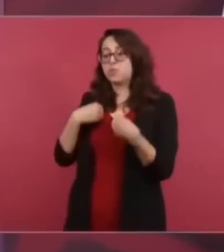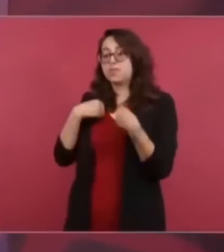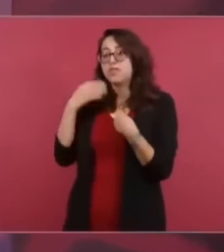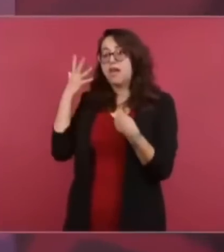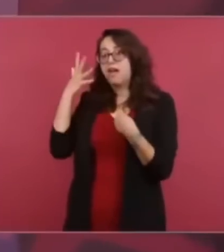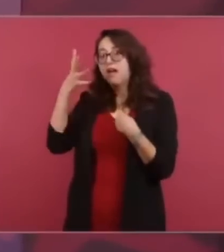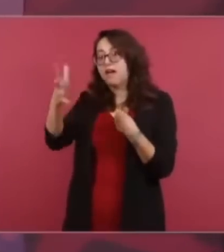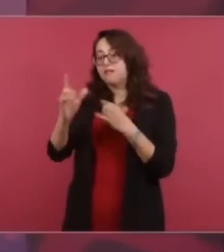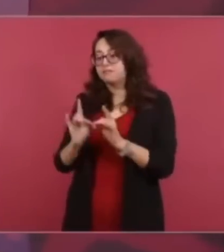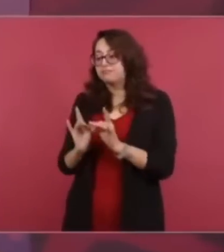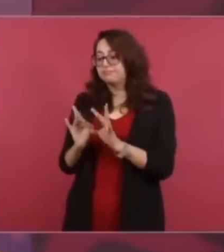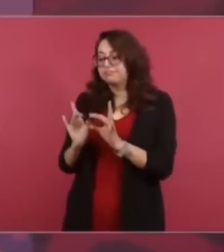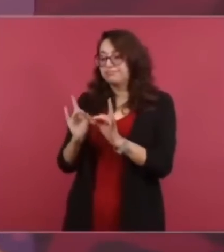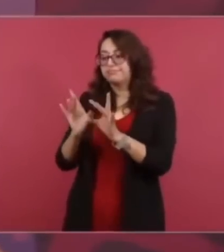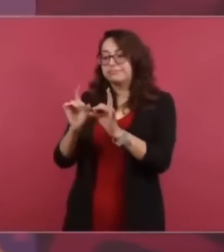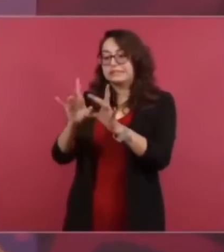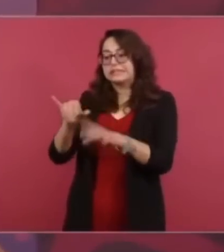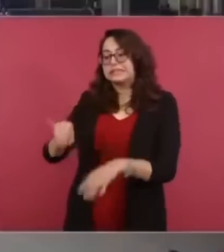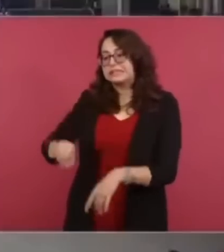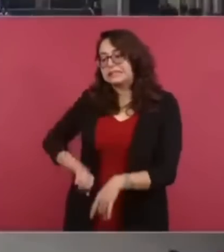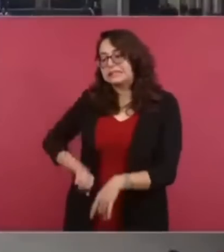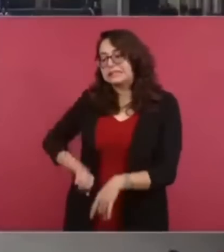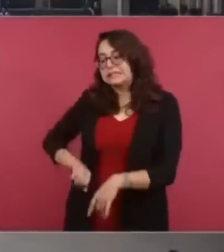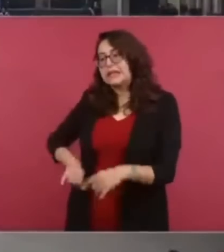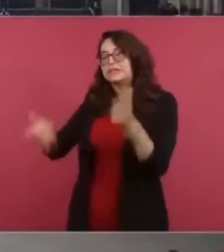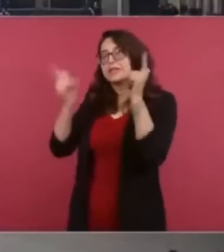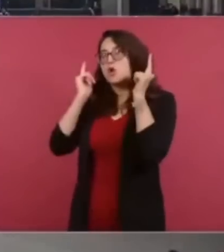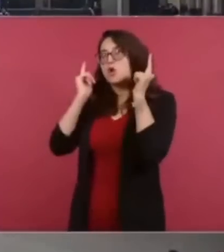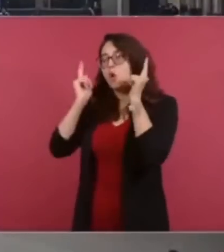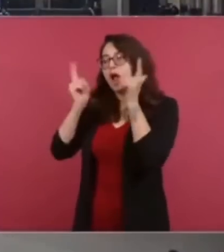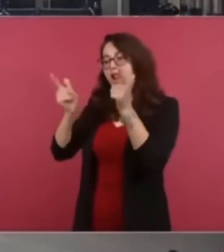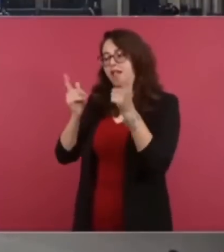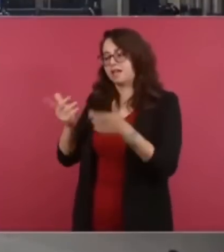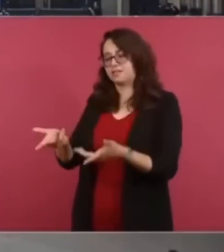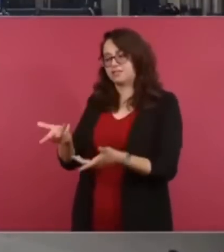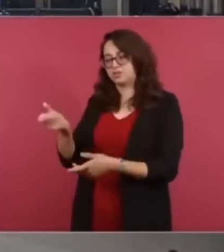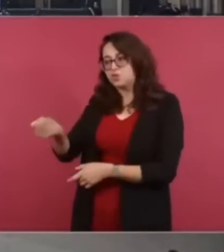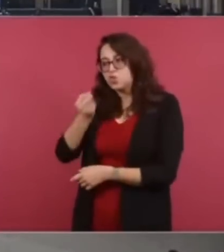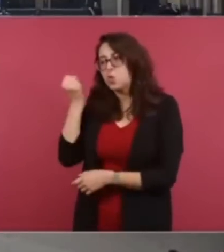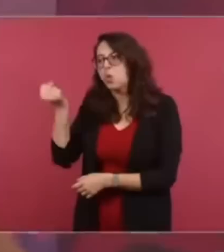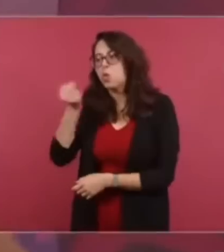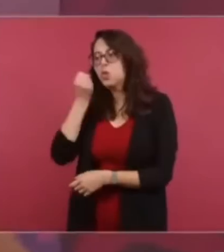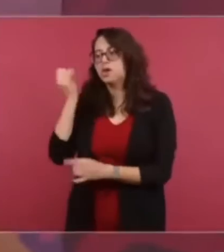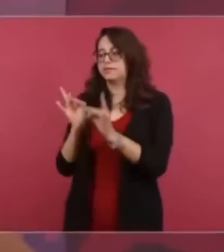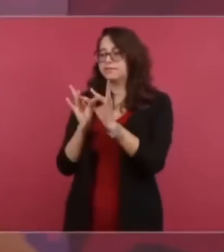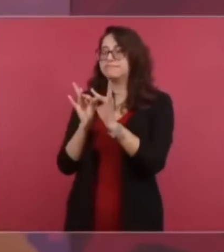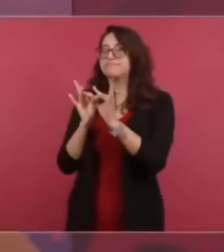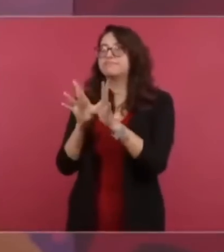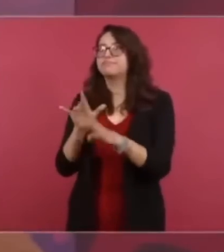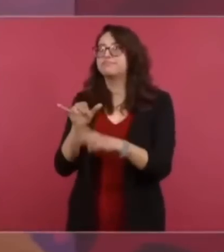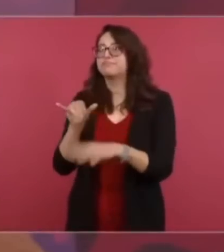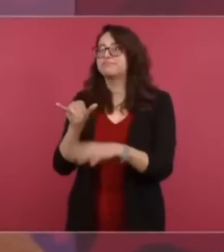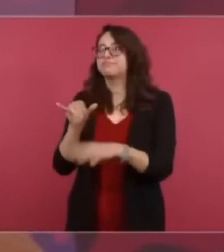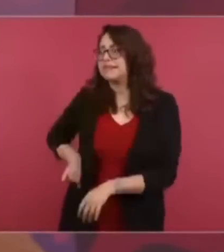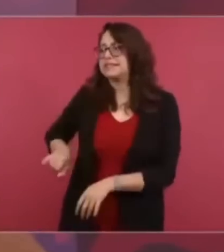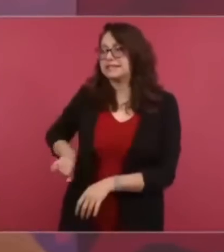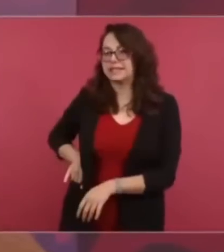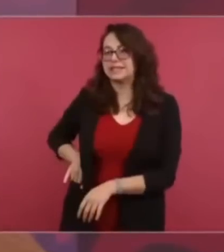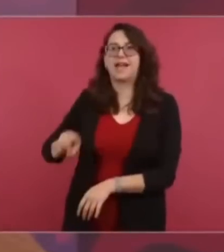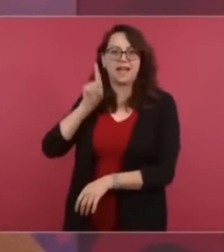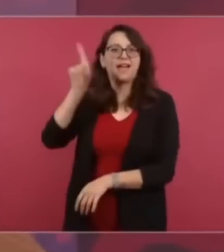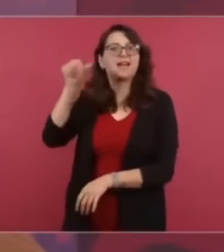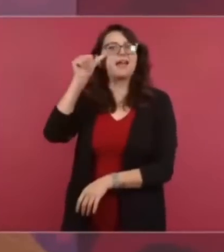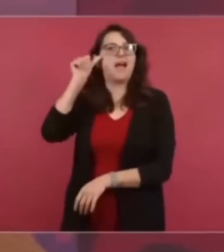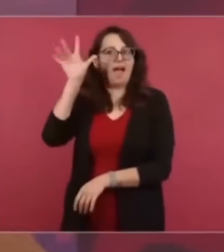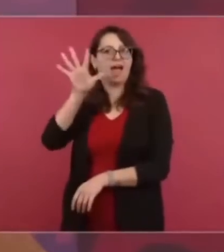vivir tiempos interesantes. Así le dicen a los niños cuando nacen. Pues a nosotros nos están tocando